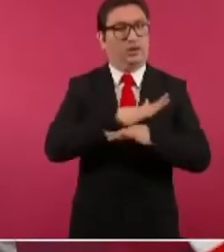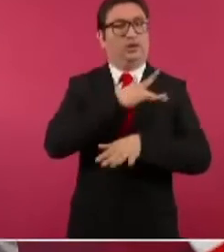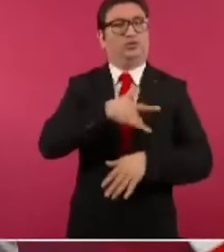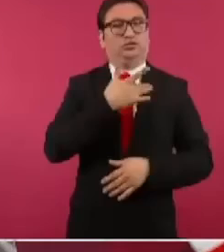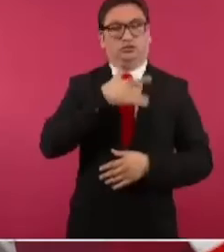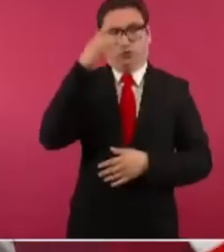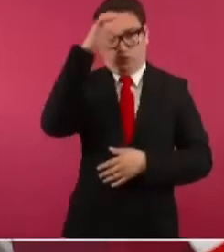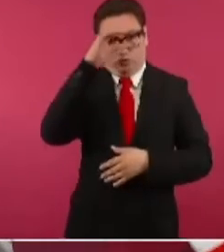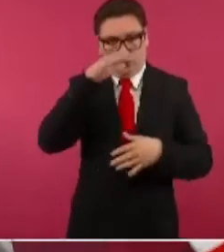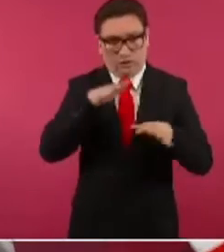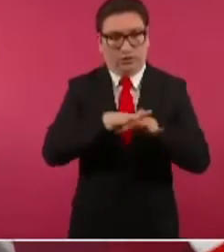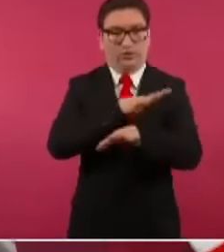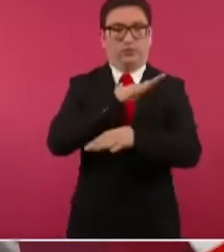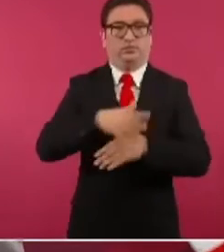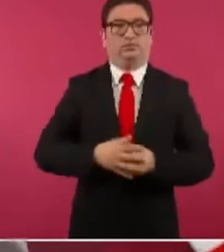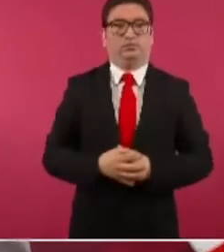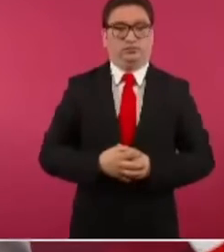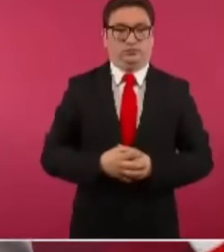el